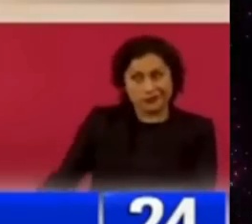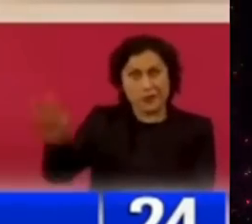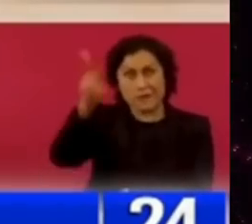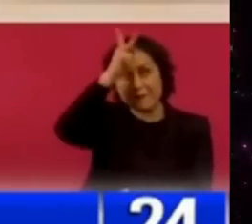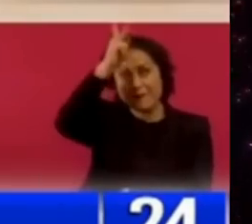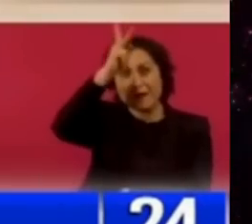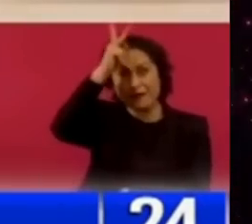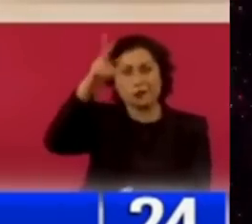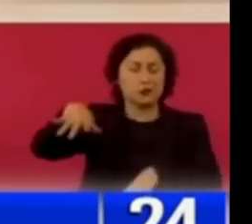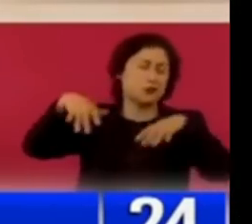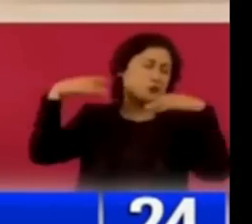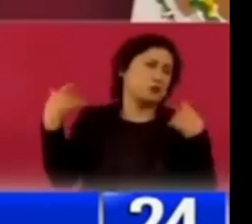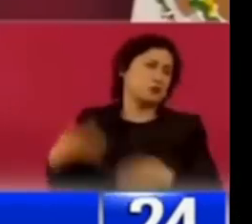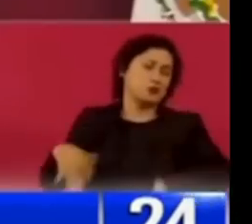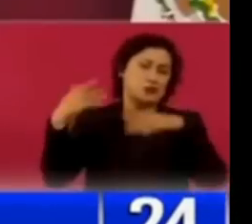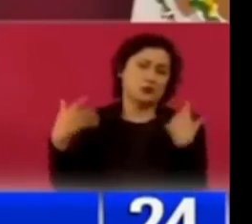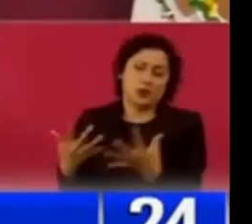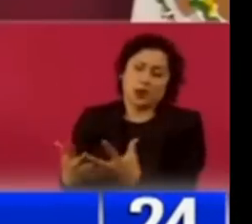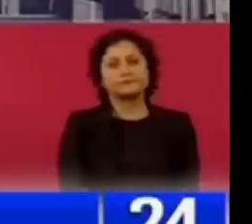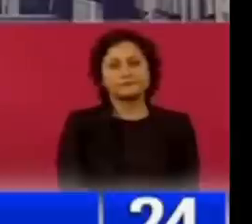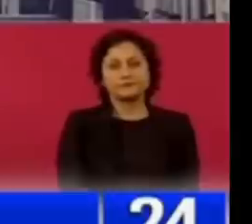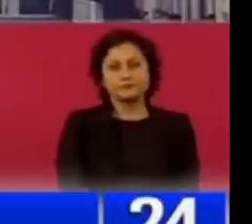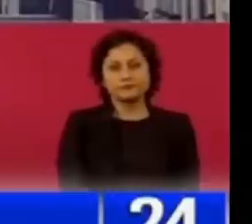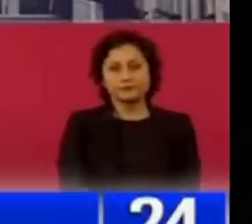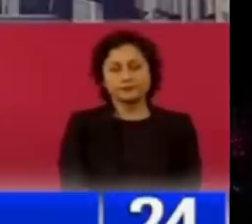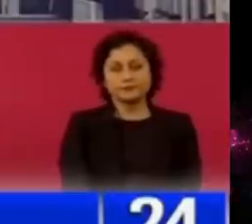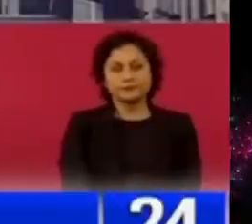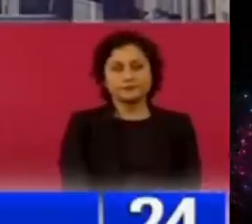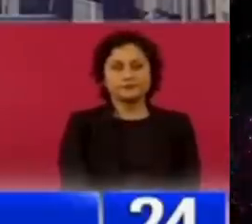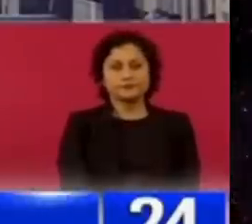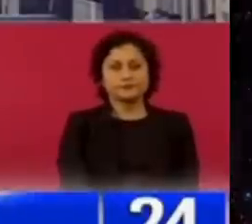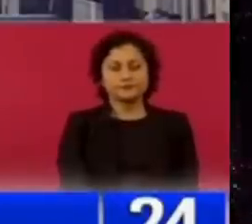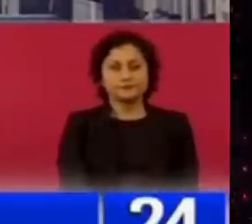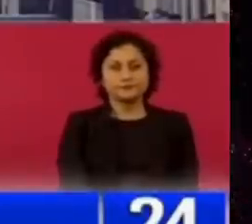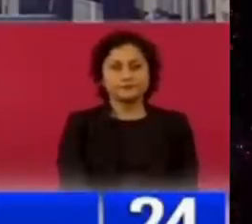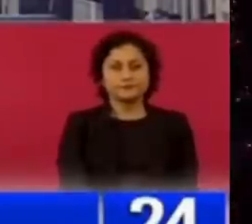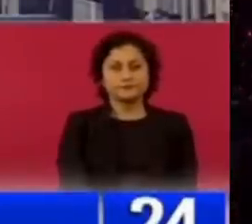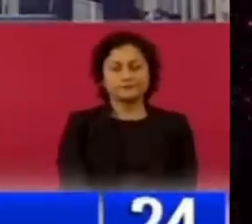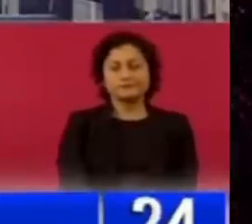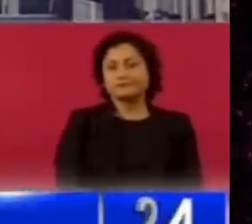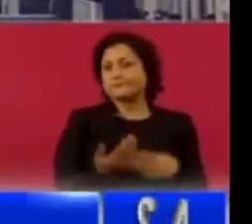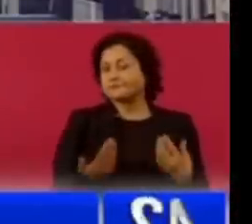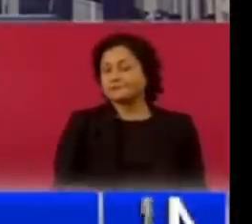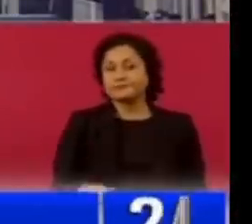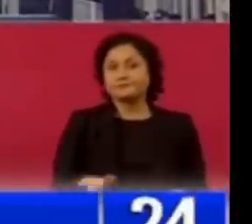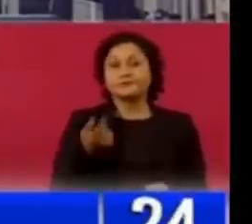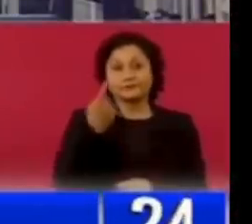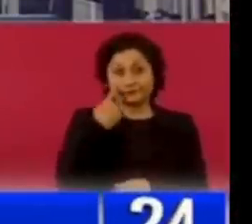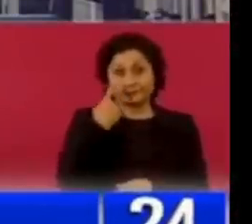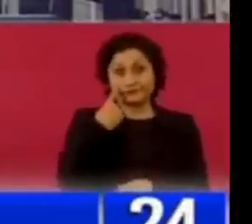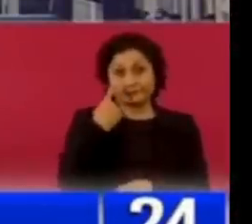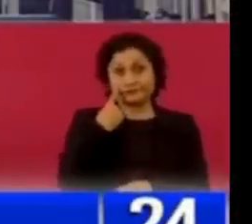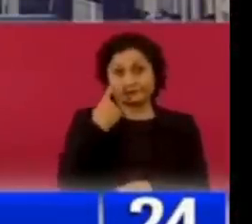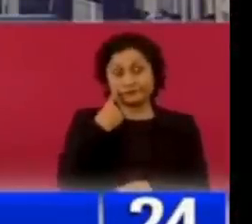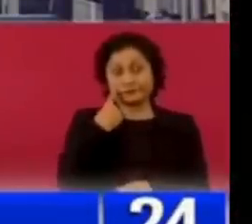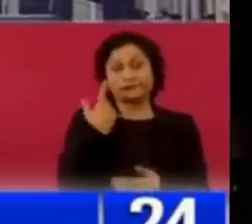el de Perú, para tan poco gobierno. Mientras no haya